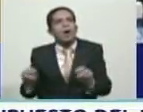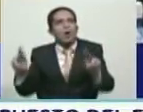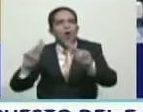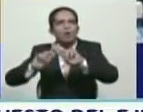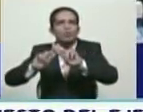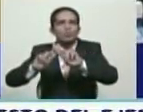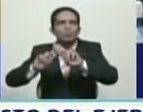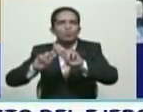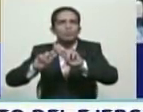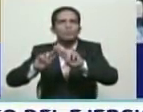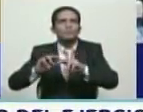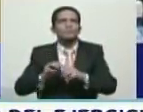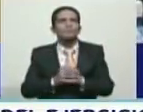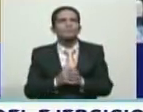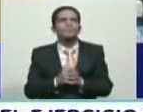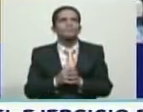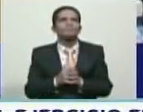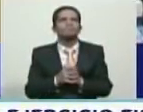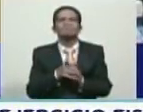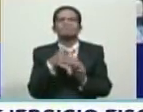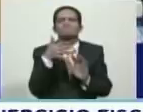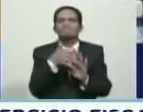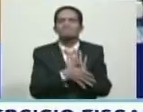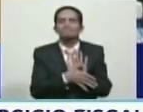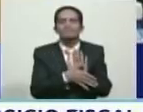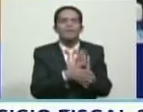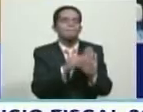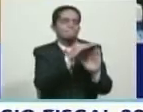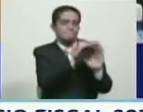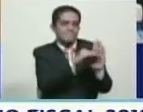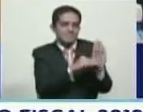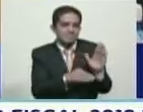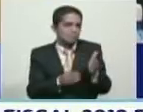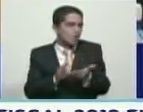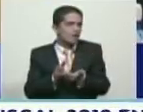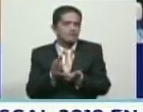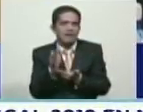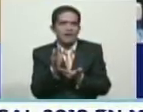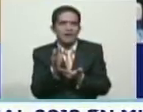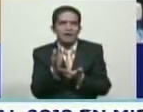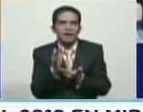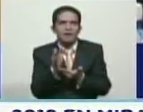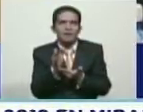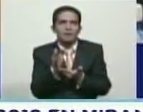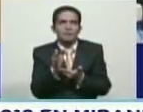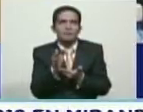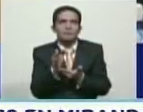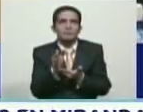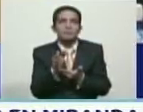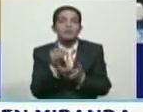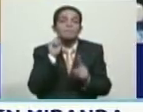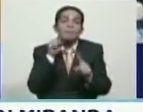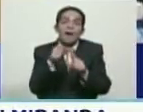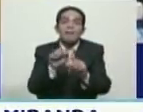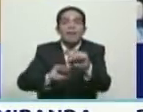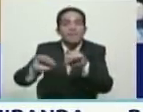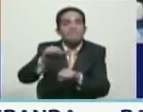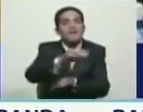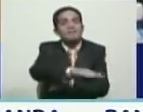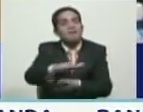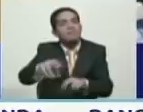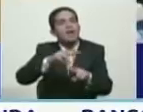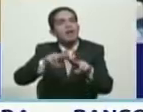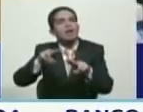Unidas, que son principios eternos small states para la defensa de los